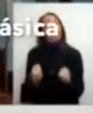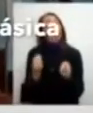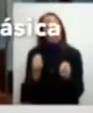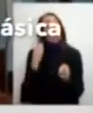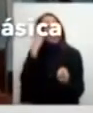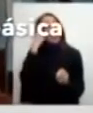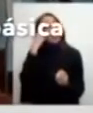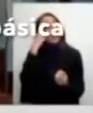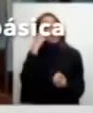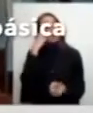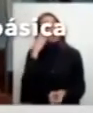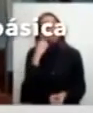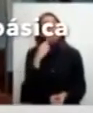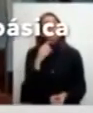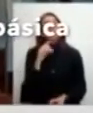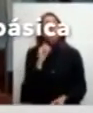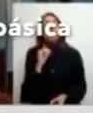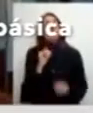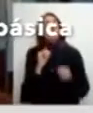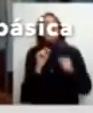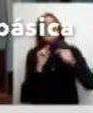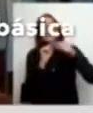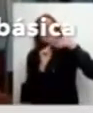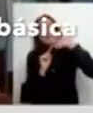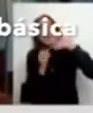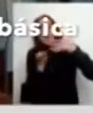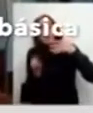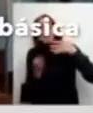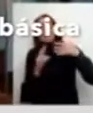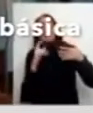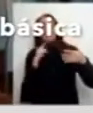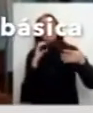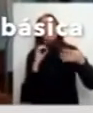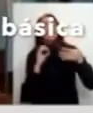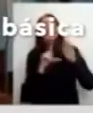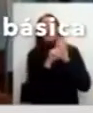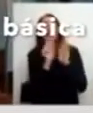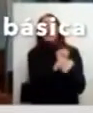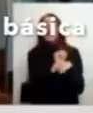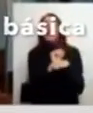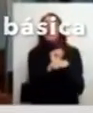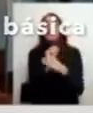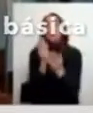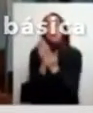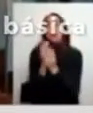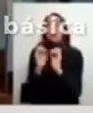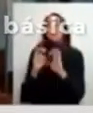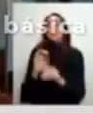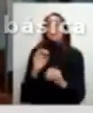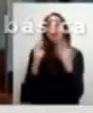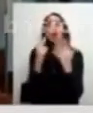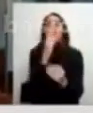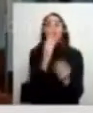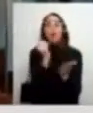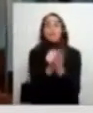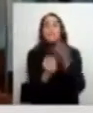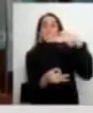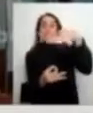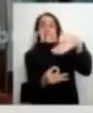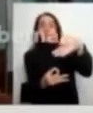se reduzca el requisito de enseñanza básica para poder optar a la licencia